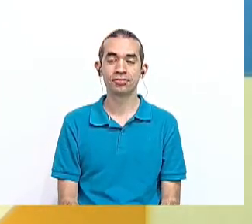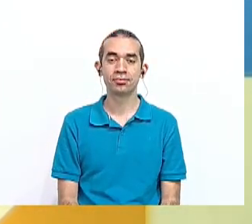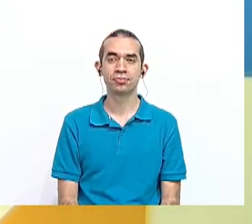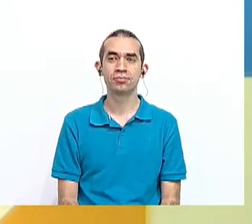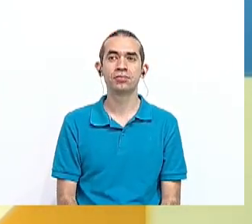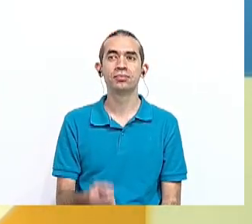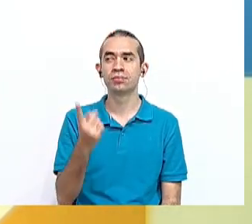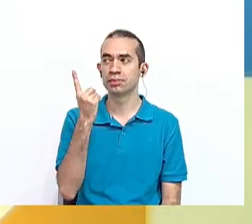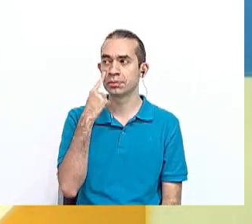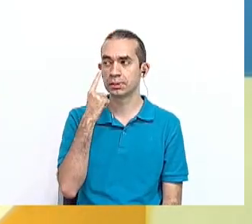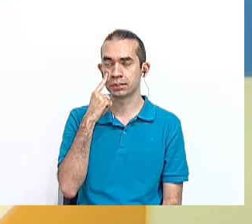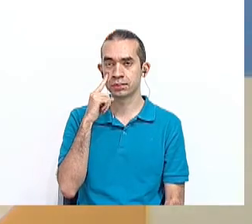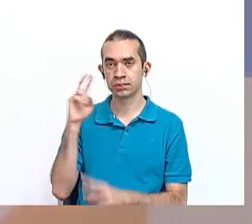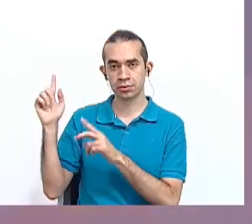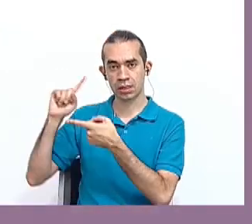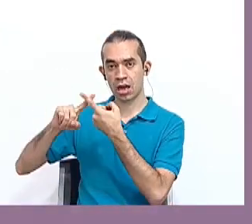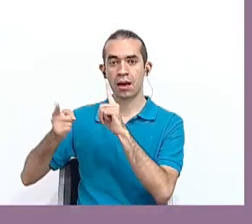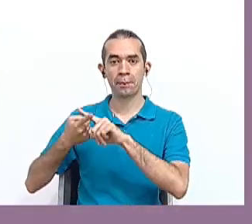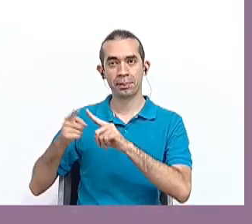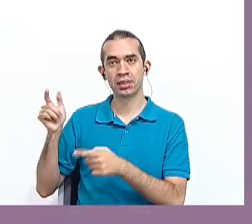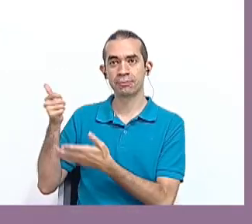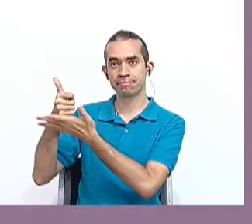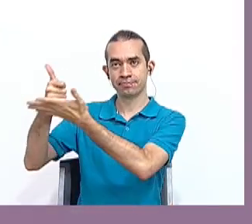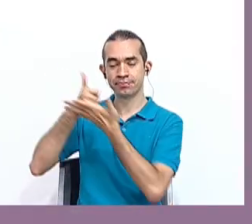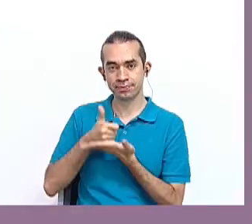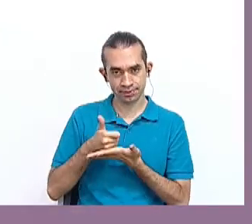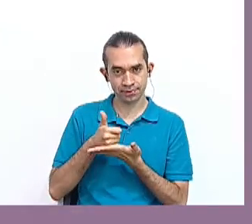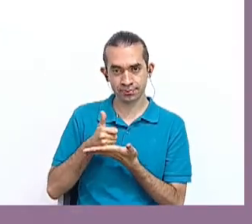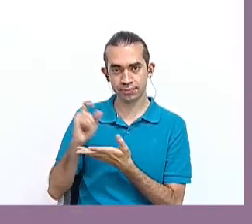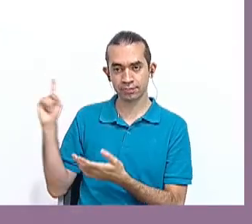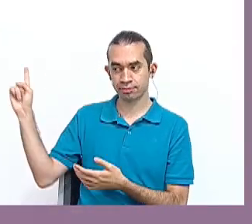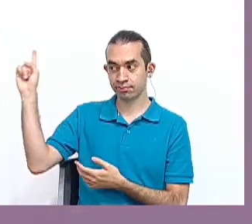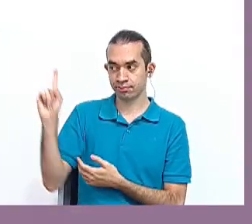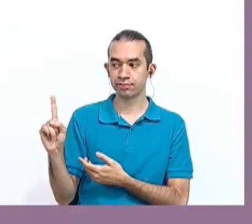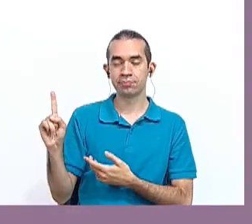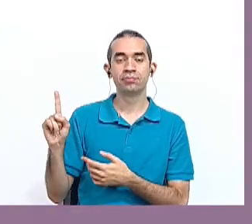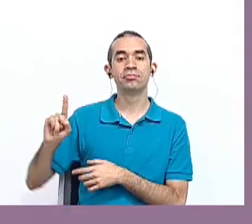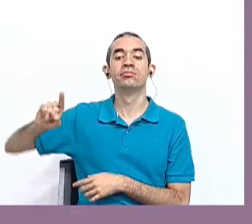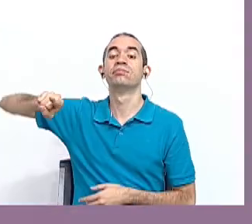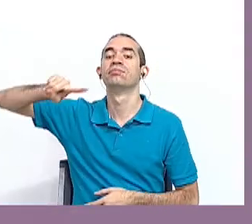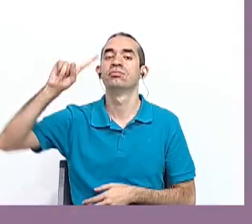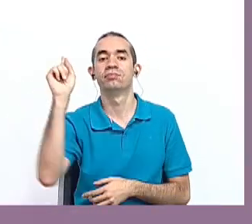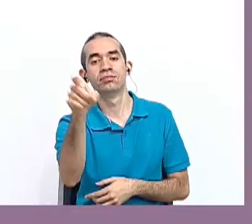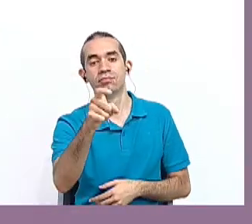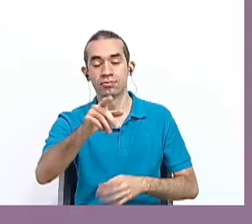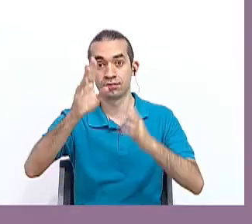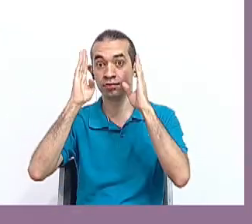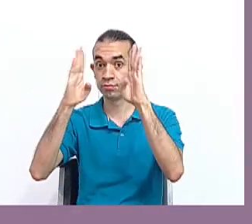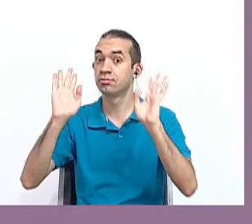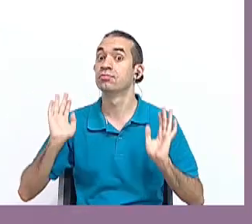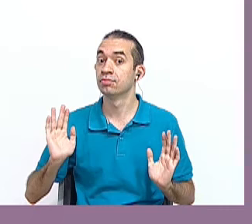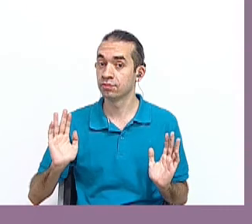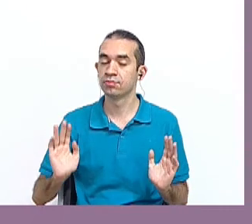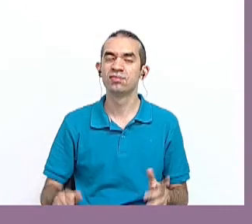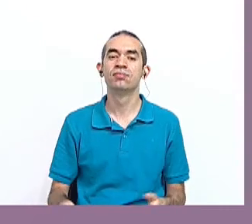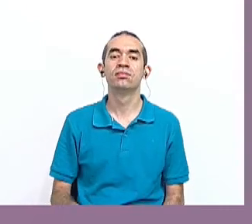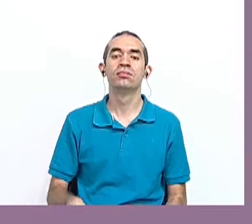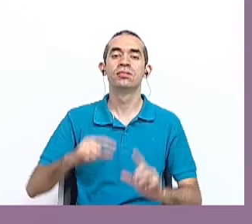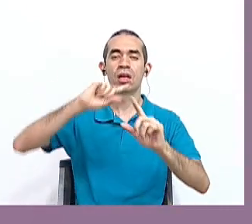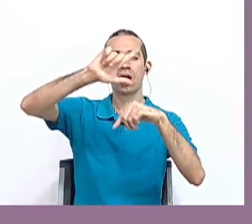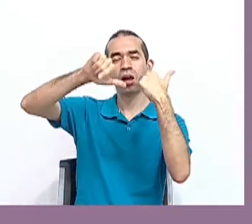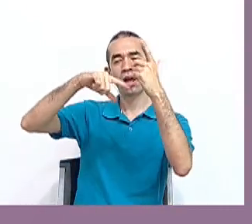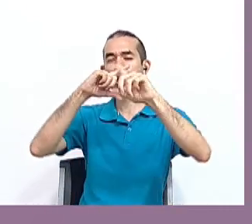Y tengo a esta amiguita que me va a ayudar a preguntar si pusieron atención. ¿Qué es